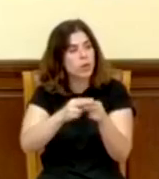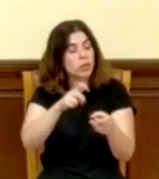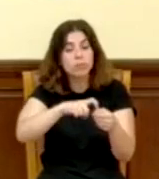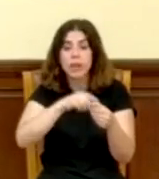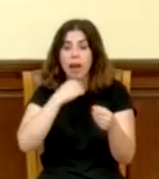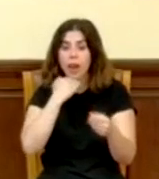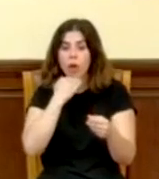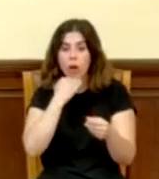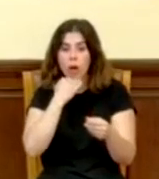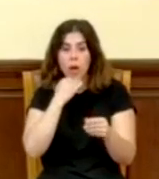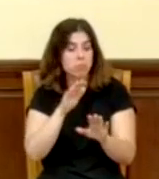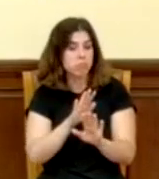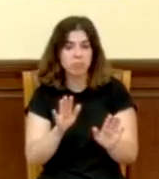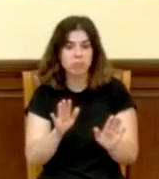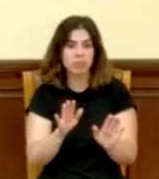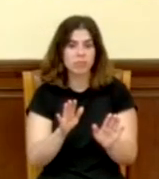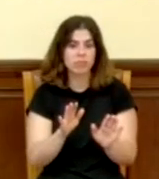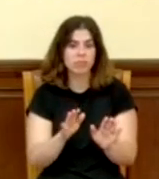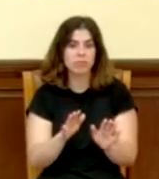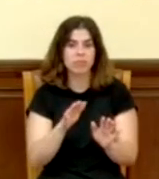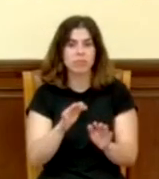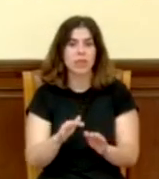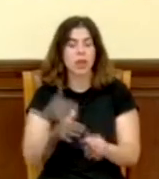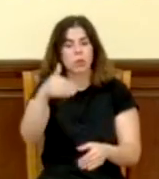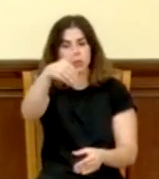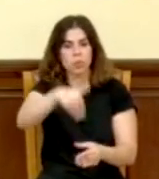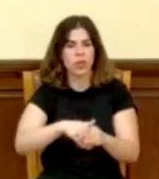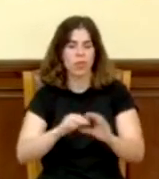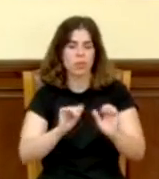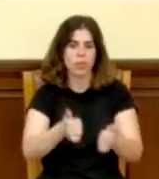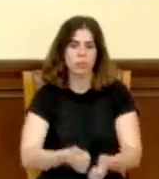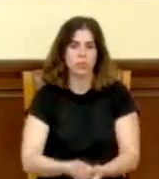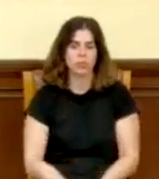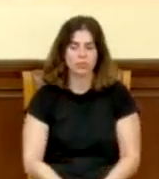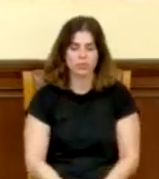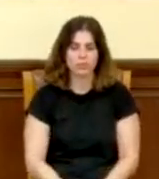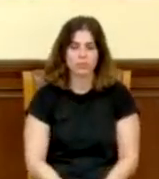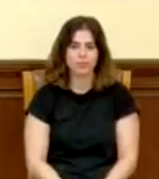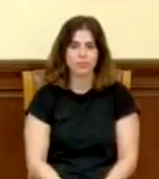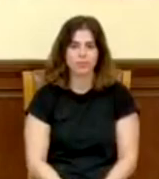No. Pues, señor secretario, pasaremos a la votación. Abrimos la votación.